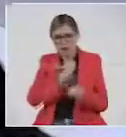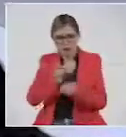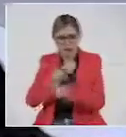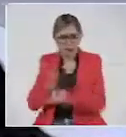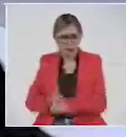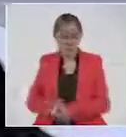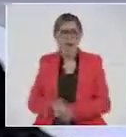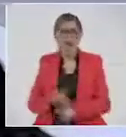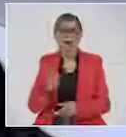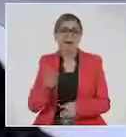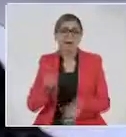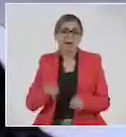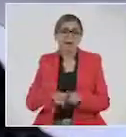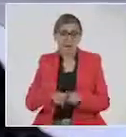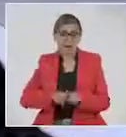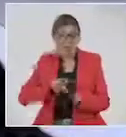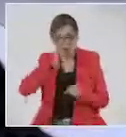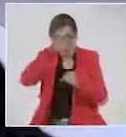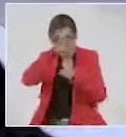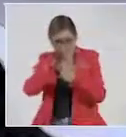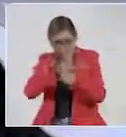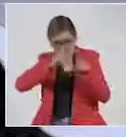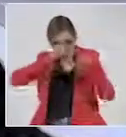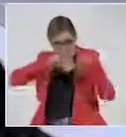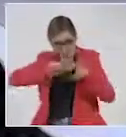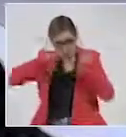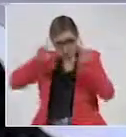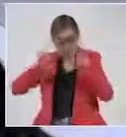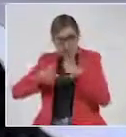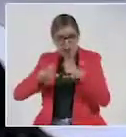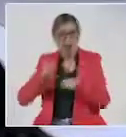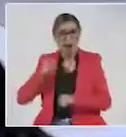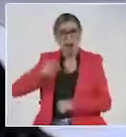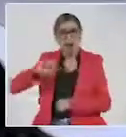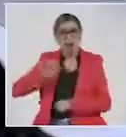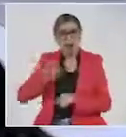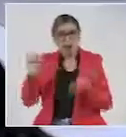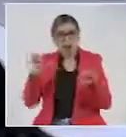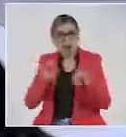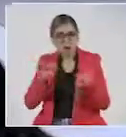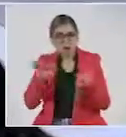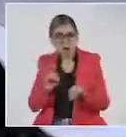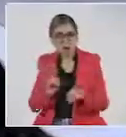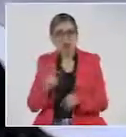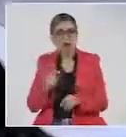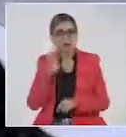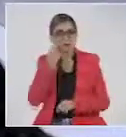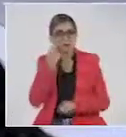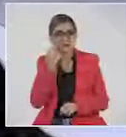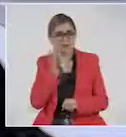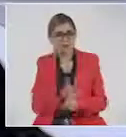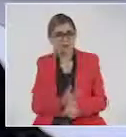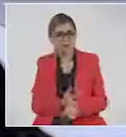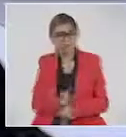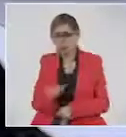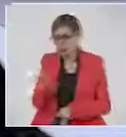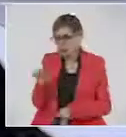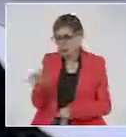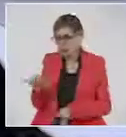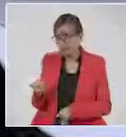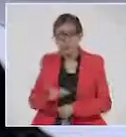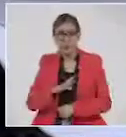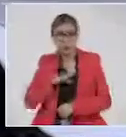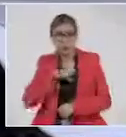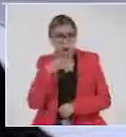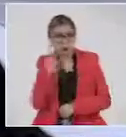tomas que a lo mejor no se habían obtenido antes desde puntos de vista muy cercanos. Sí. Entonces, los planos que se lograron, pues creo